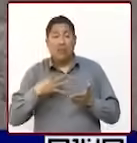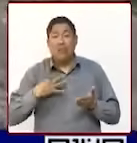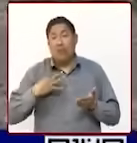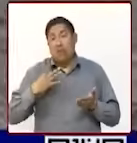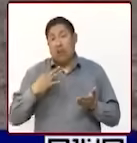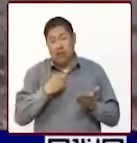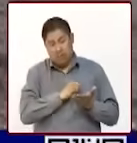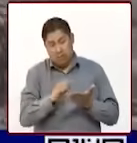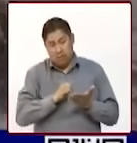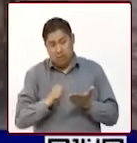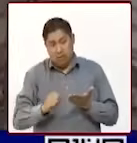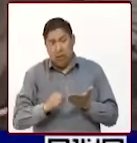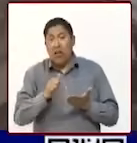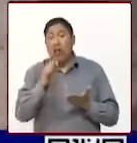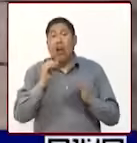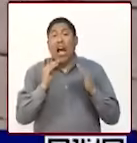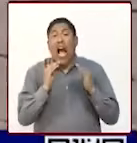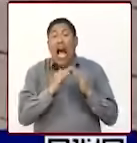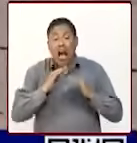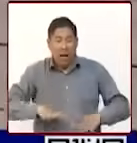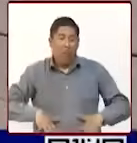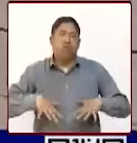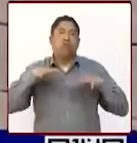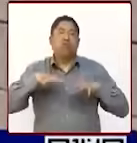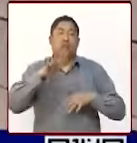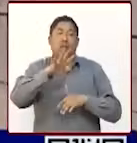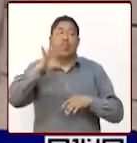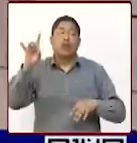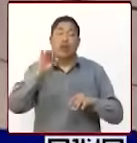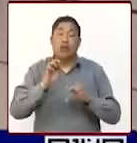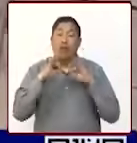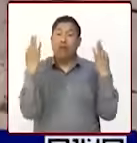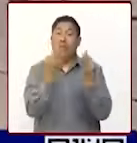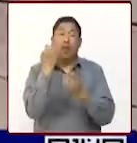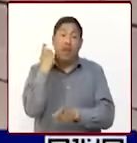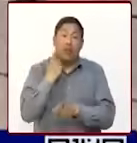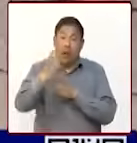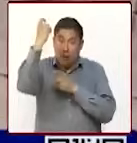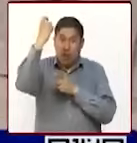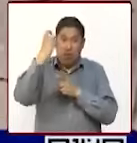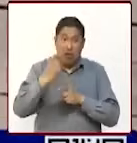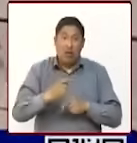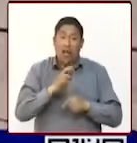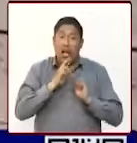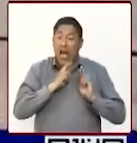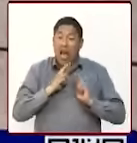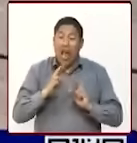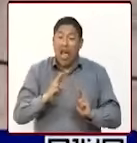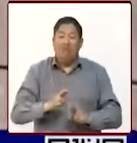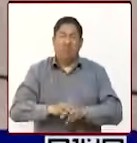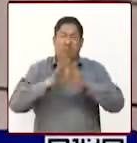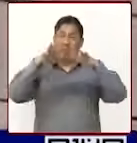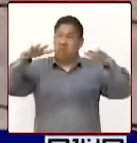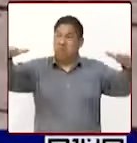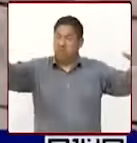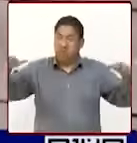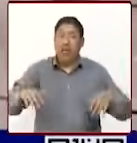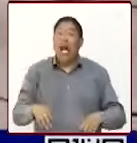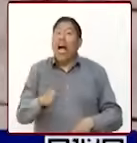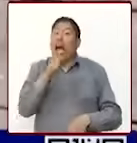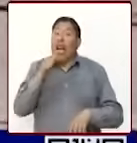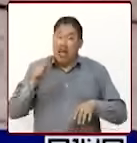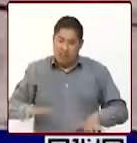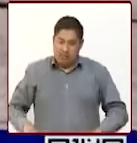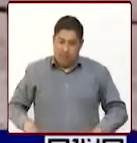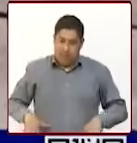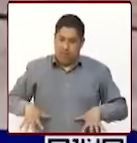sus casas inundadas. Son 58 familias las que han sido afectadas por el desborde del río. El nivel del agua, aunque usted